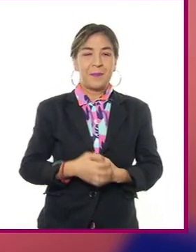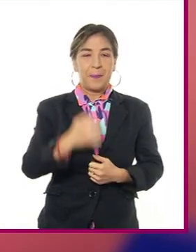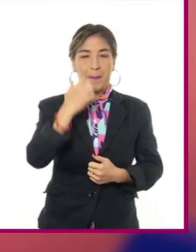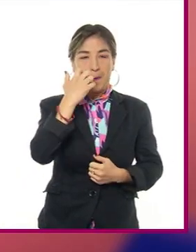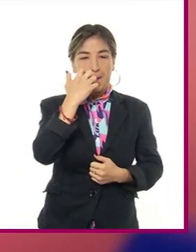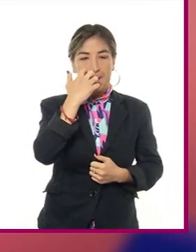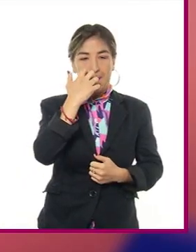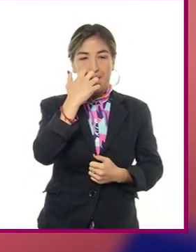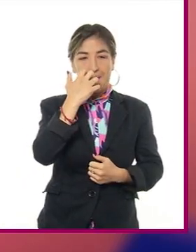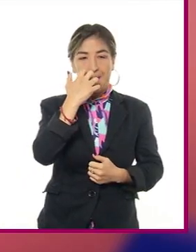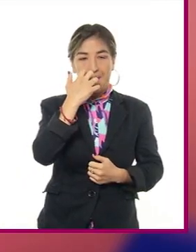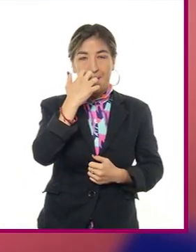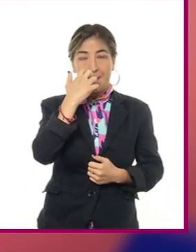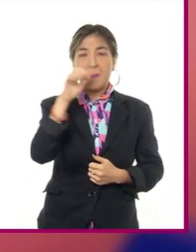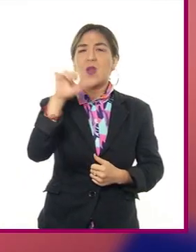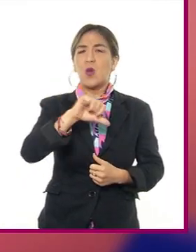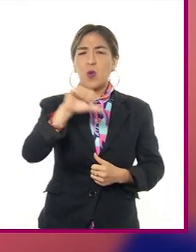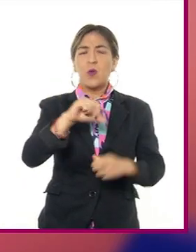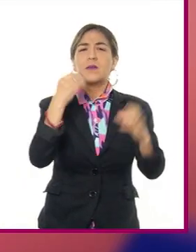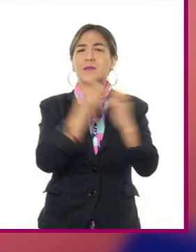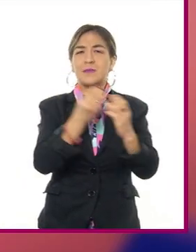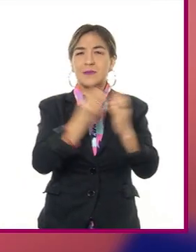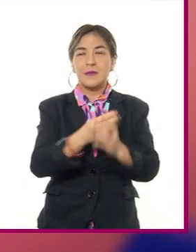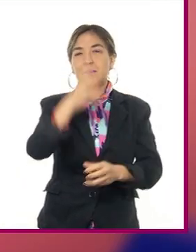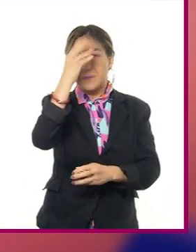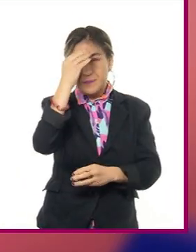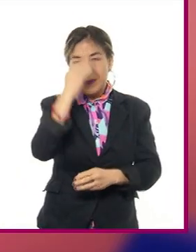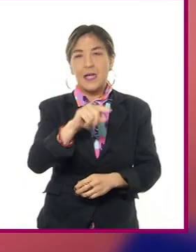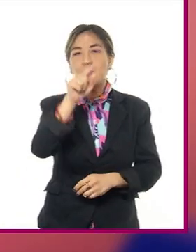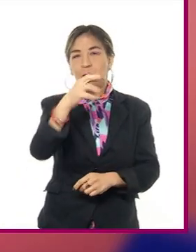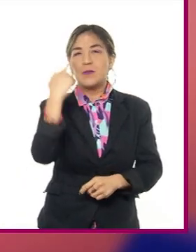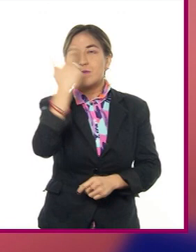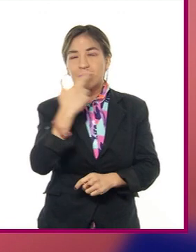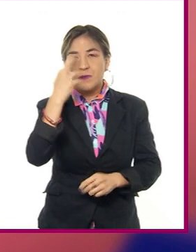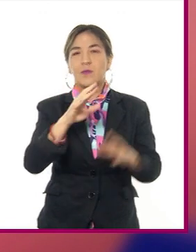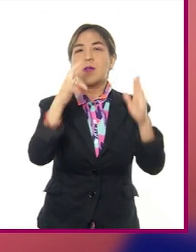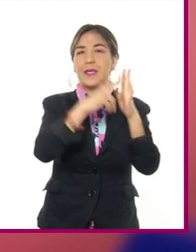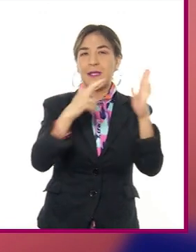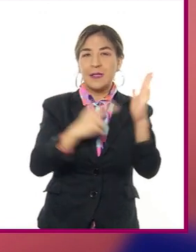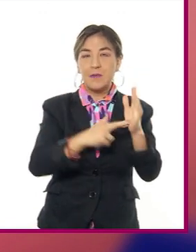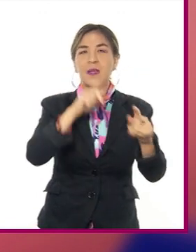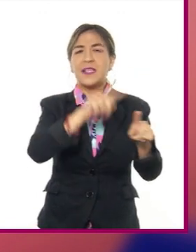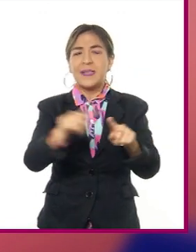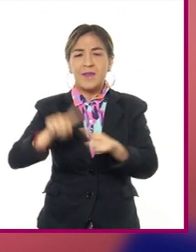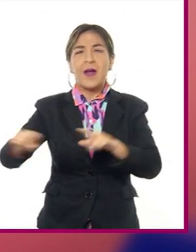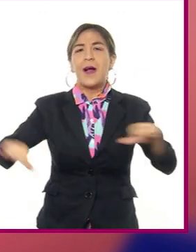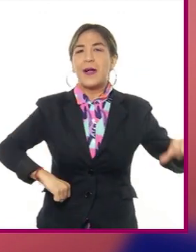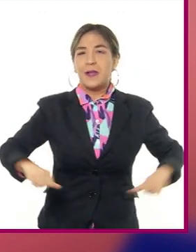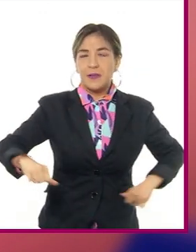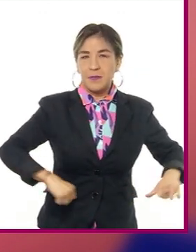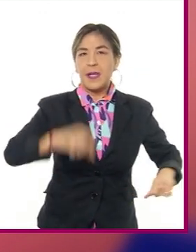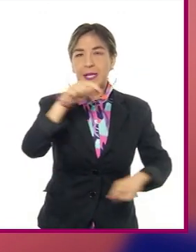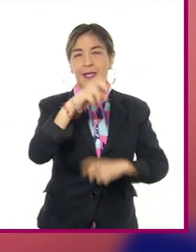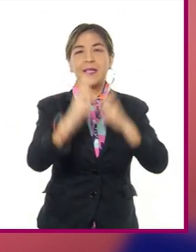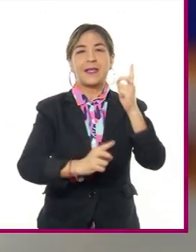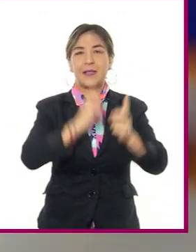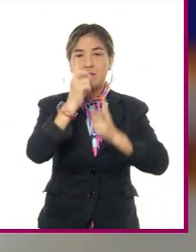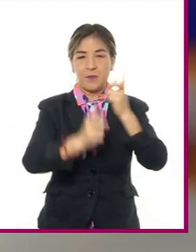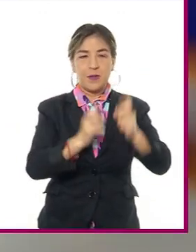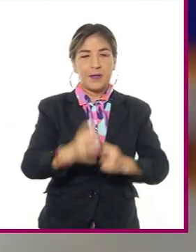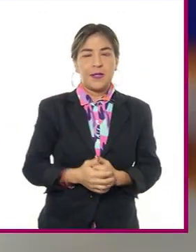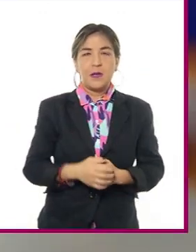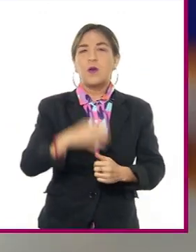El aprendizaje de esta sesión es explora y escribe reglamentos de diversas actividades deportivas.